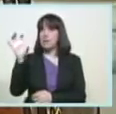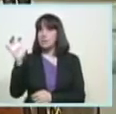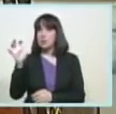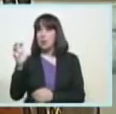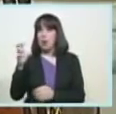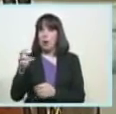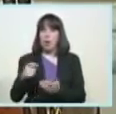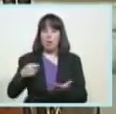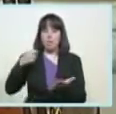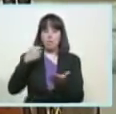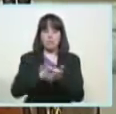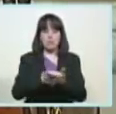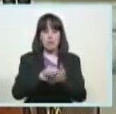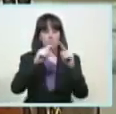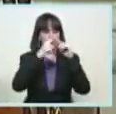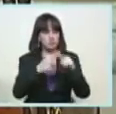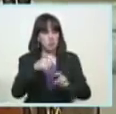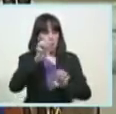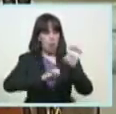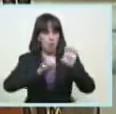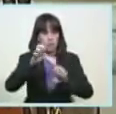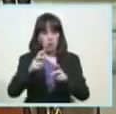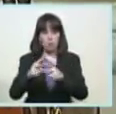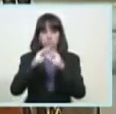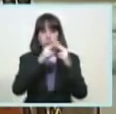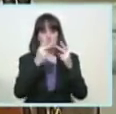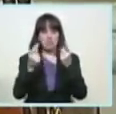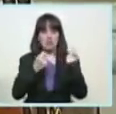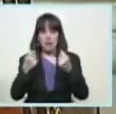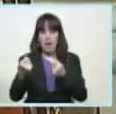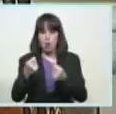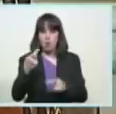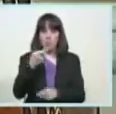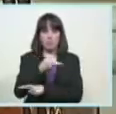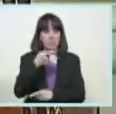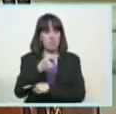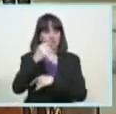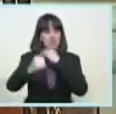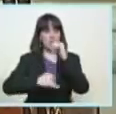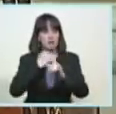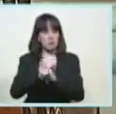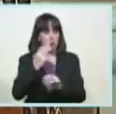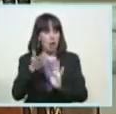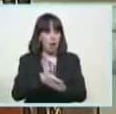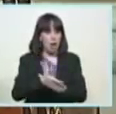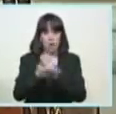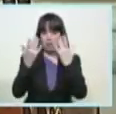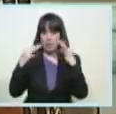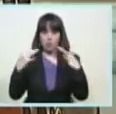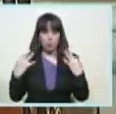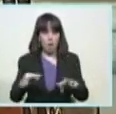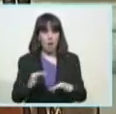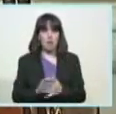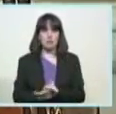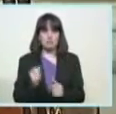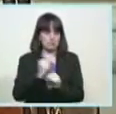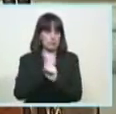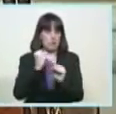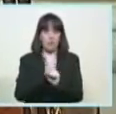refinanciamiento de las obligaciones internacionales lo que es natural